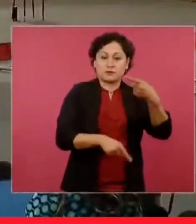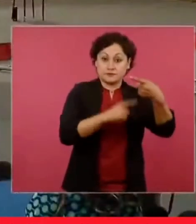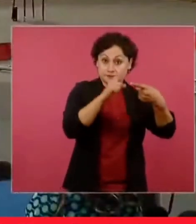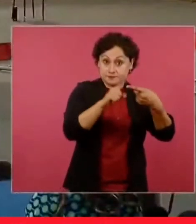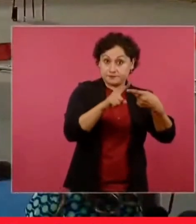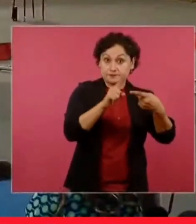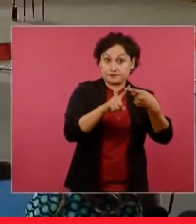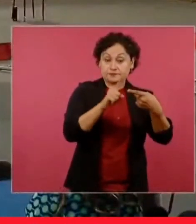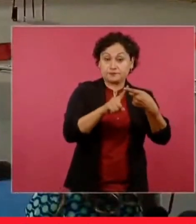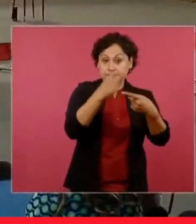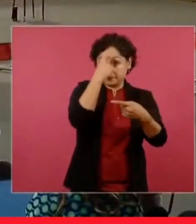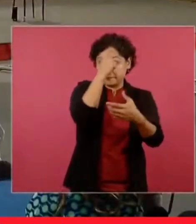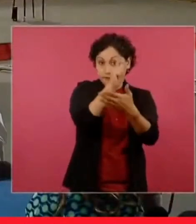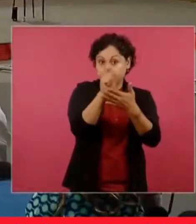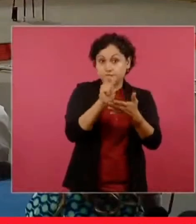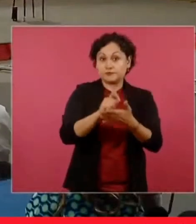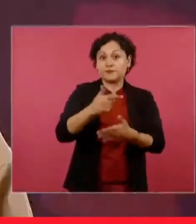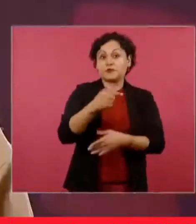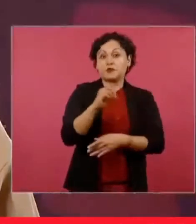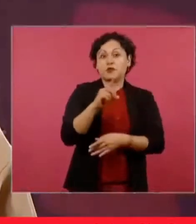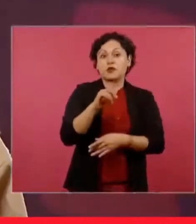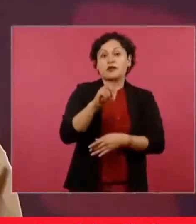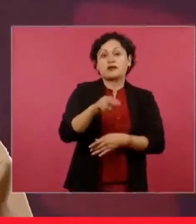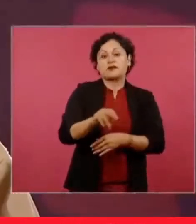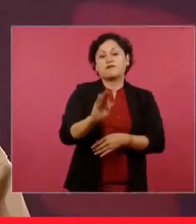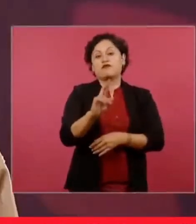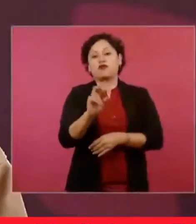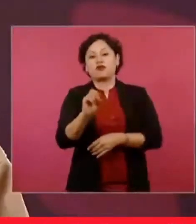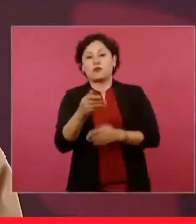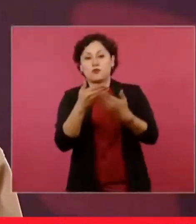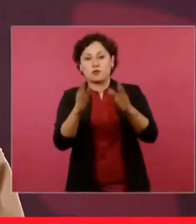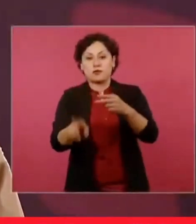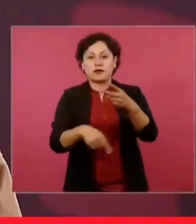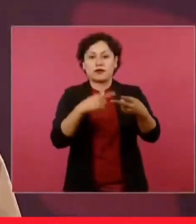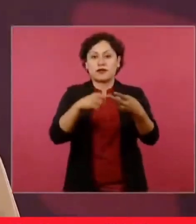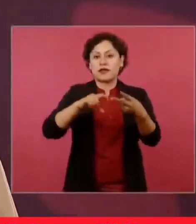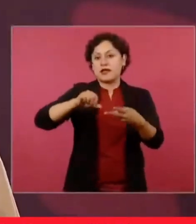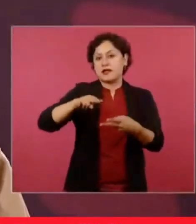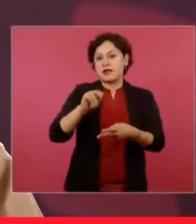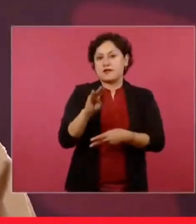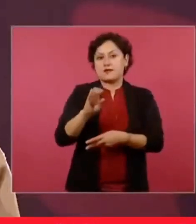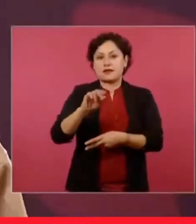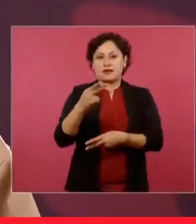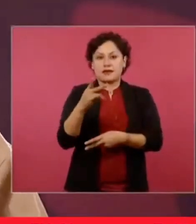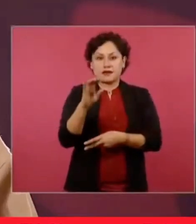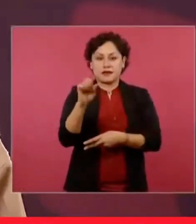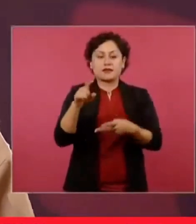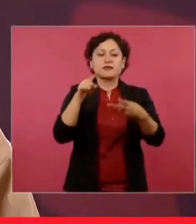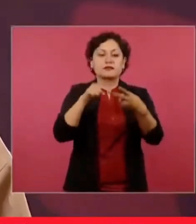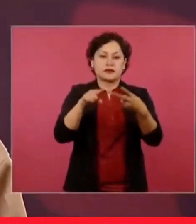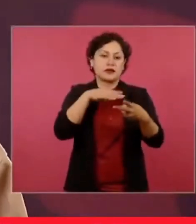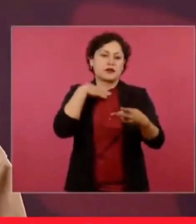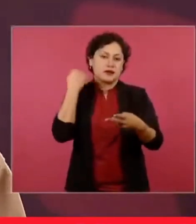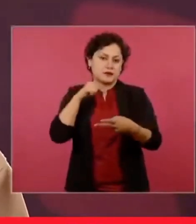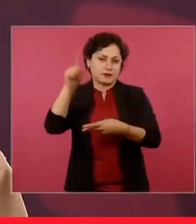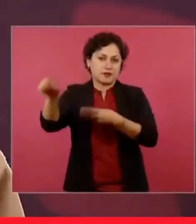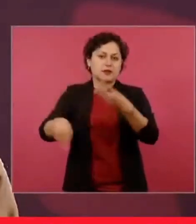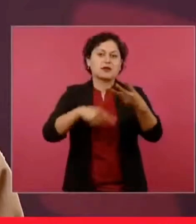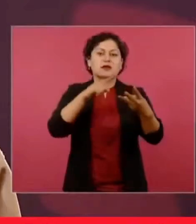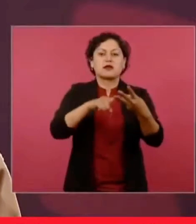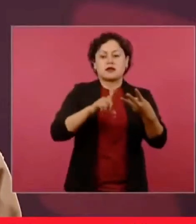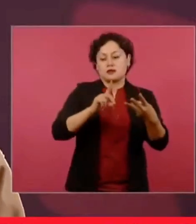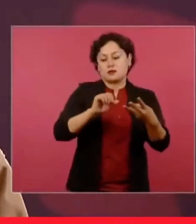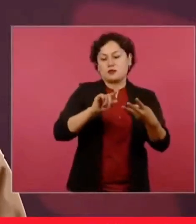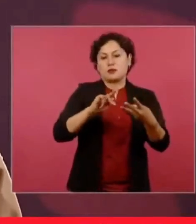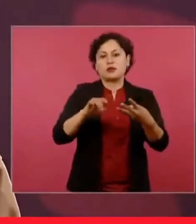yo, escrito por Tim Golden en ProPublica, otro por Anabel Hernández en la Deutsche Welle, es un medio público alemán, y Stephen Dudley